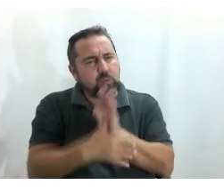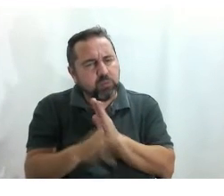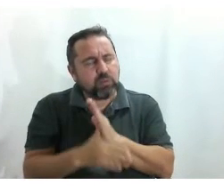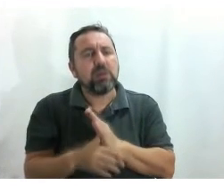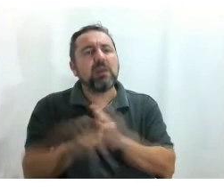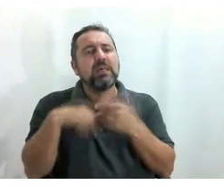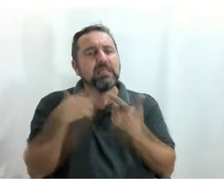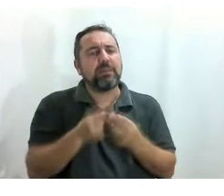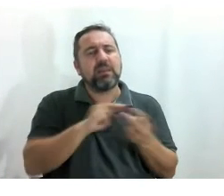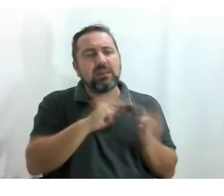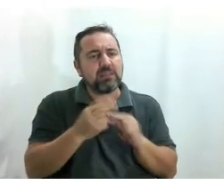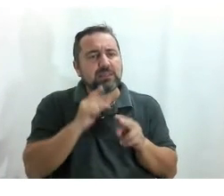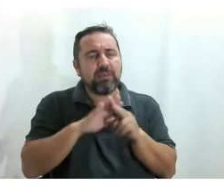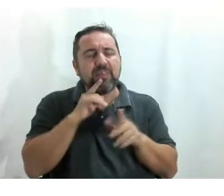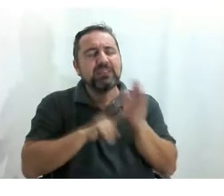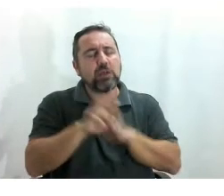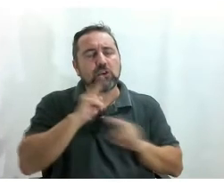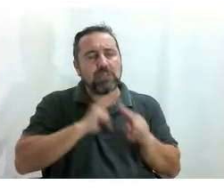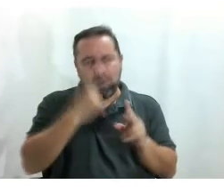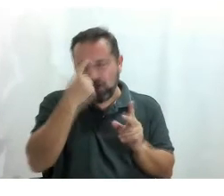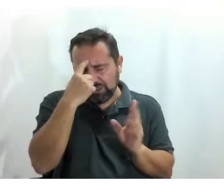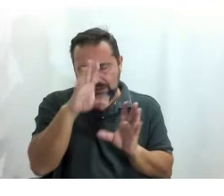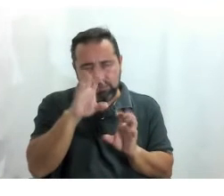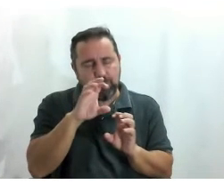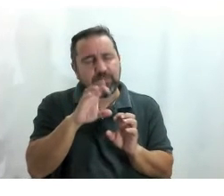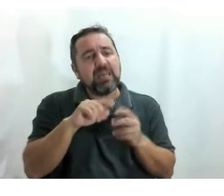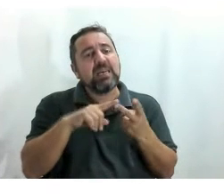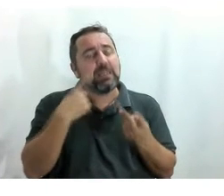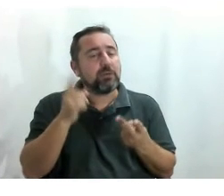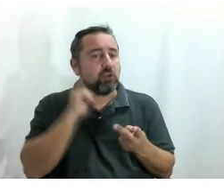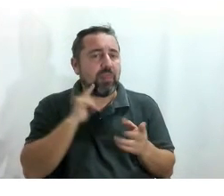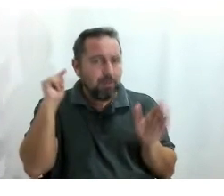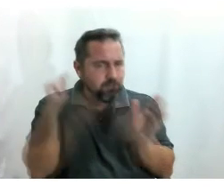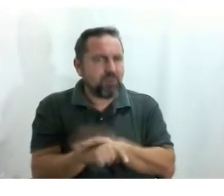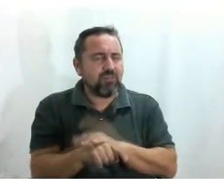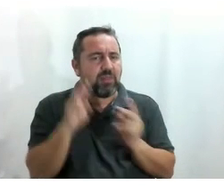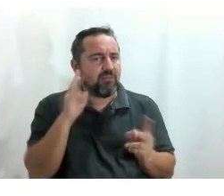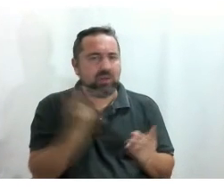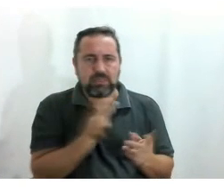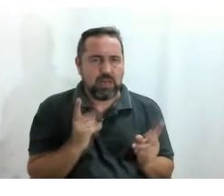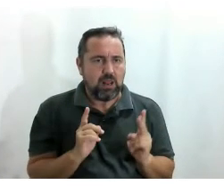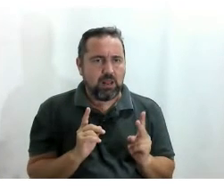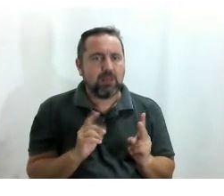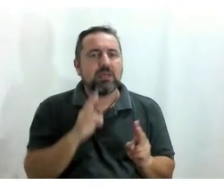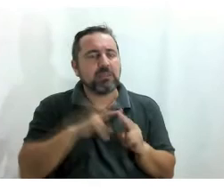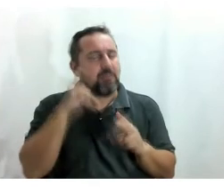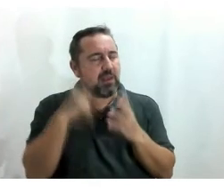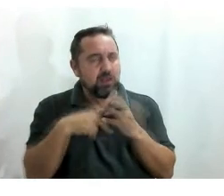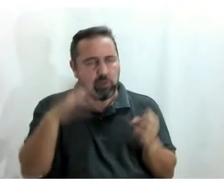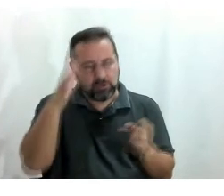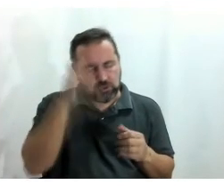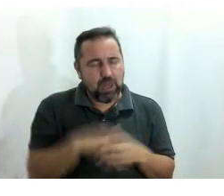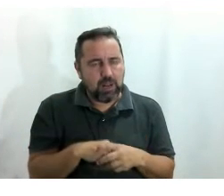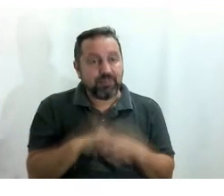alteraciones a nivel de desarrollo cognitivo y presentan una sordera profunda bilateral, una sordera de tipo neurosensorial.